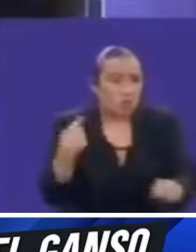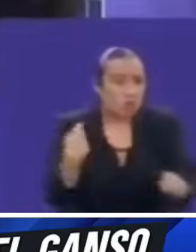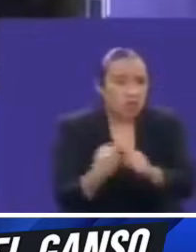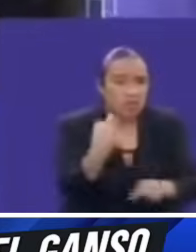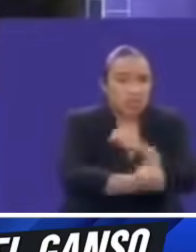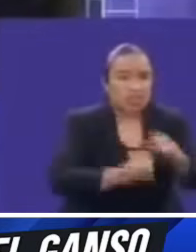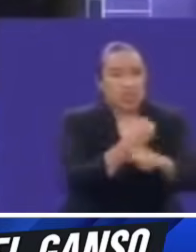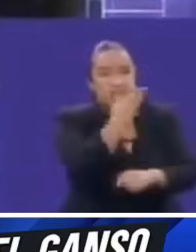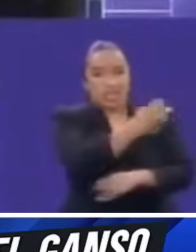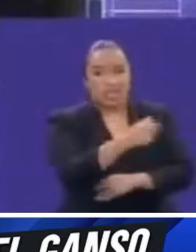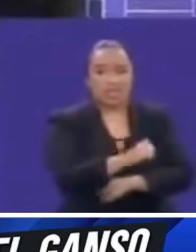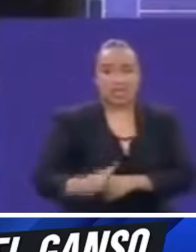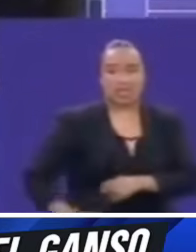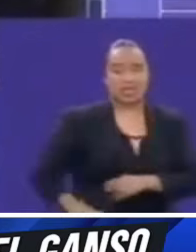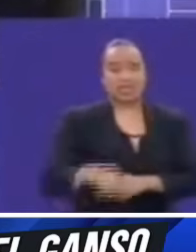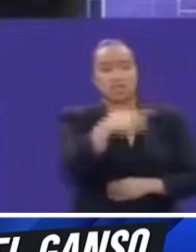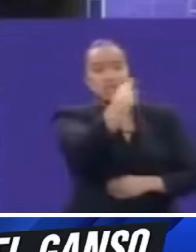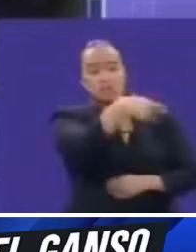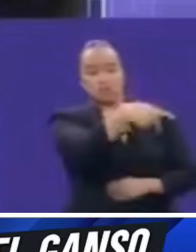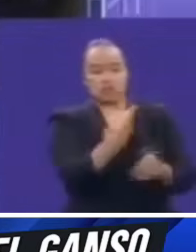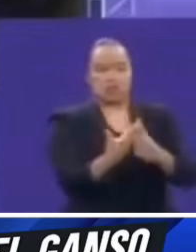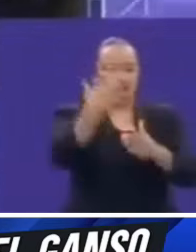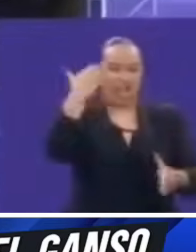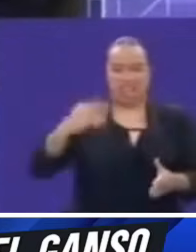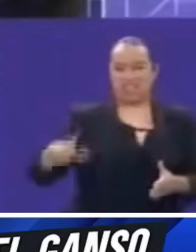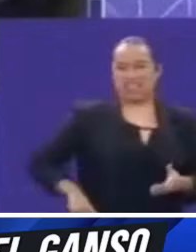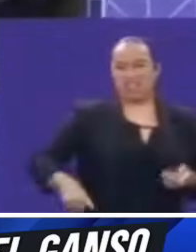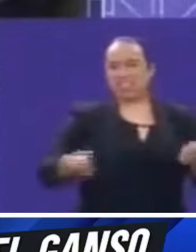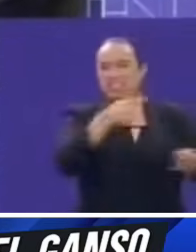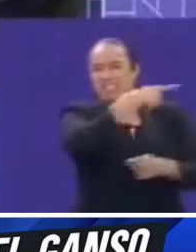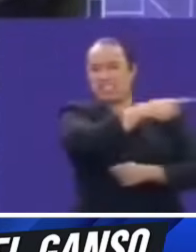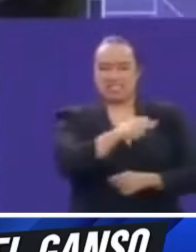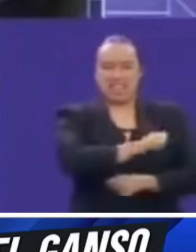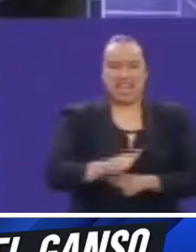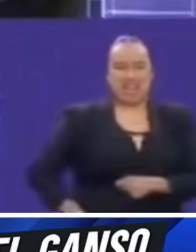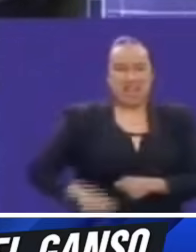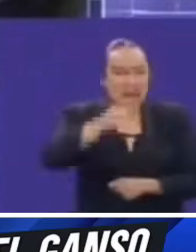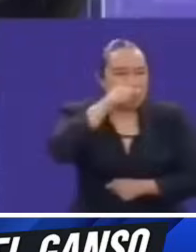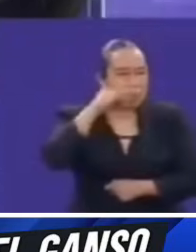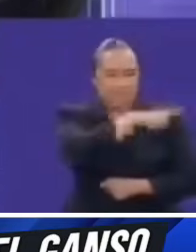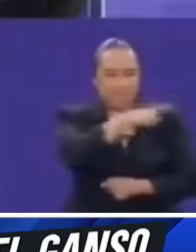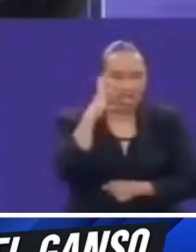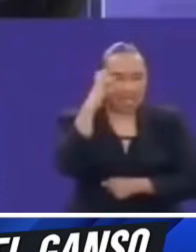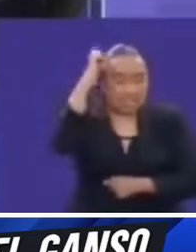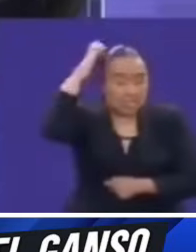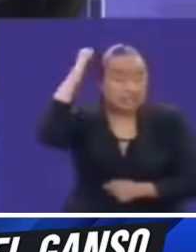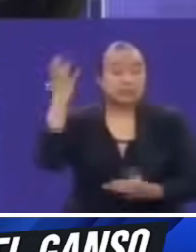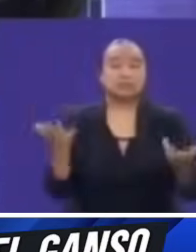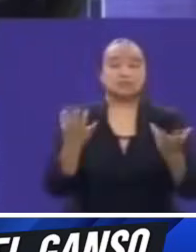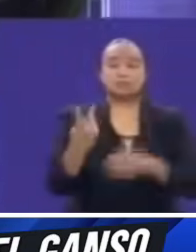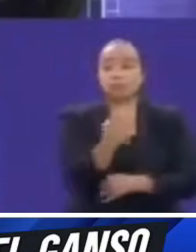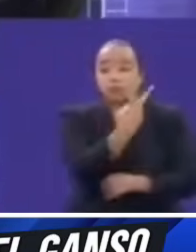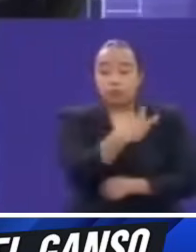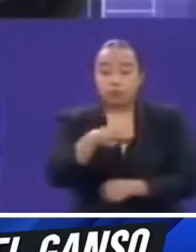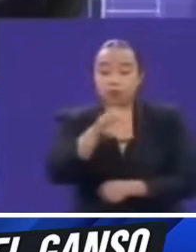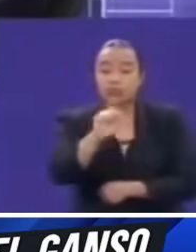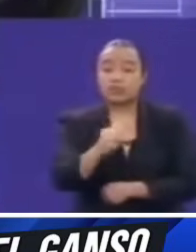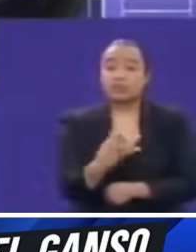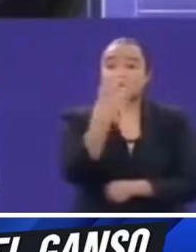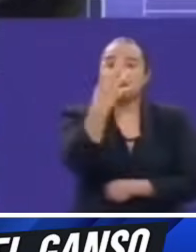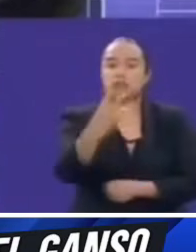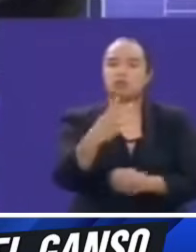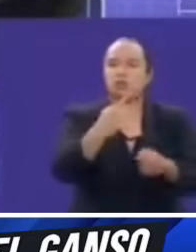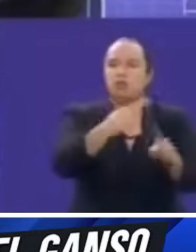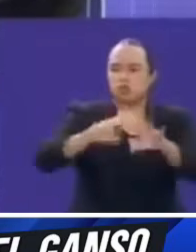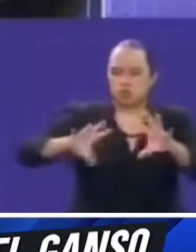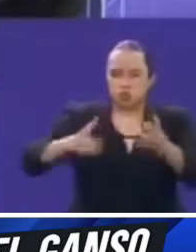la alcaldía que que gobernó Santiago taboada y miren son 264